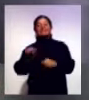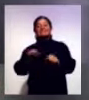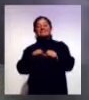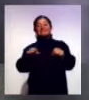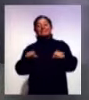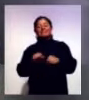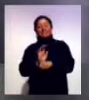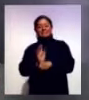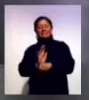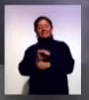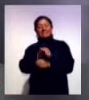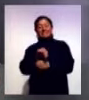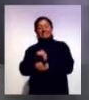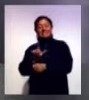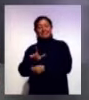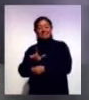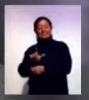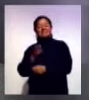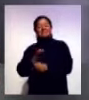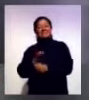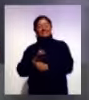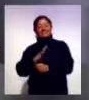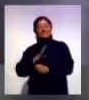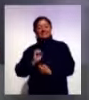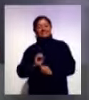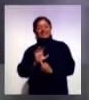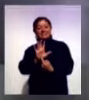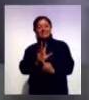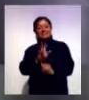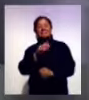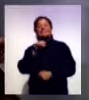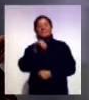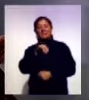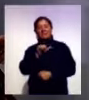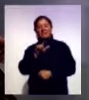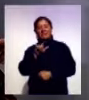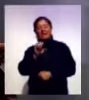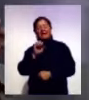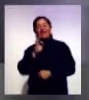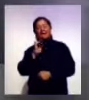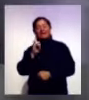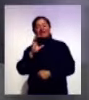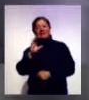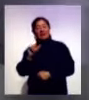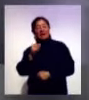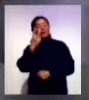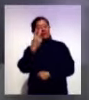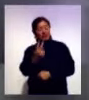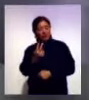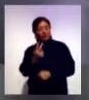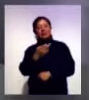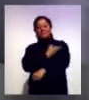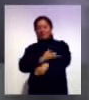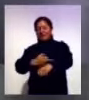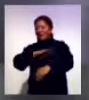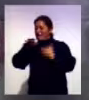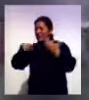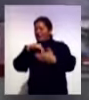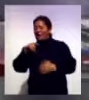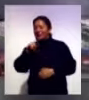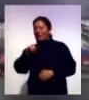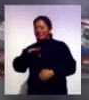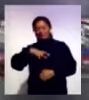en el IRA, que está proyectando Maléfica 2, esta película para toda la familia. Y para que usted se anime, tenemos